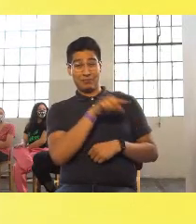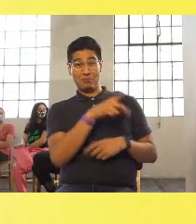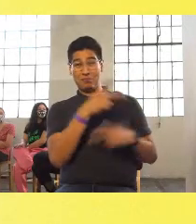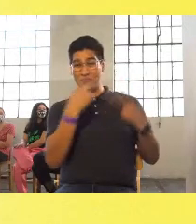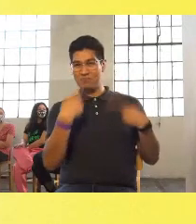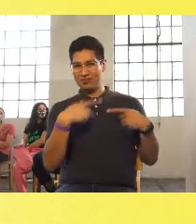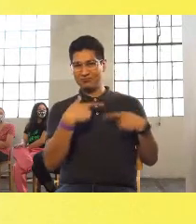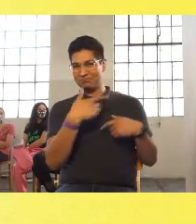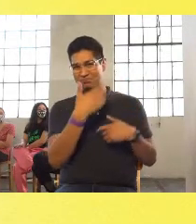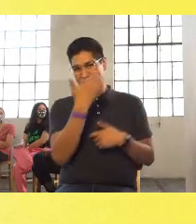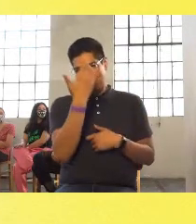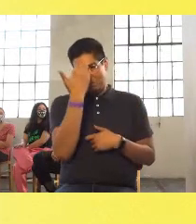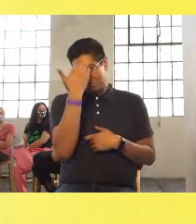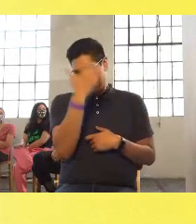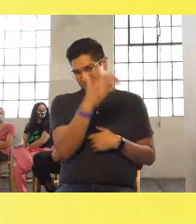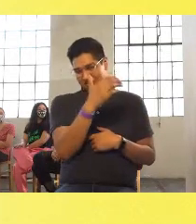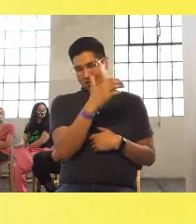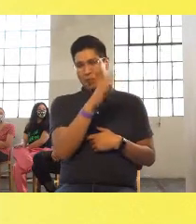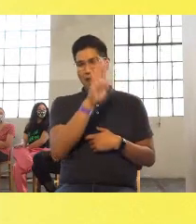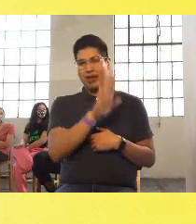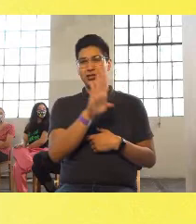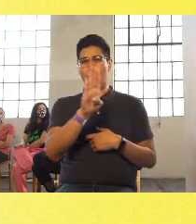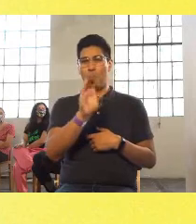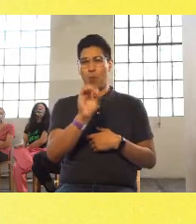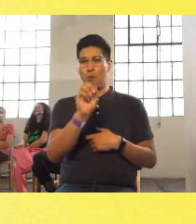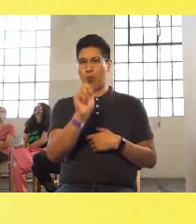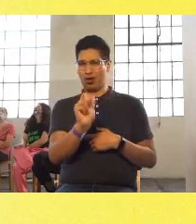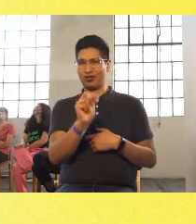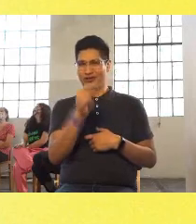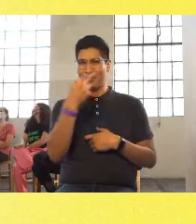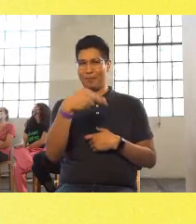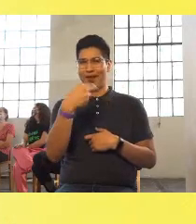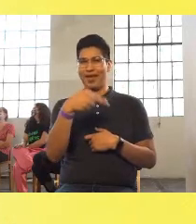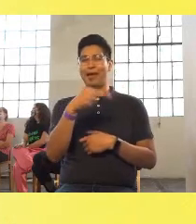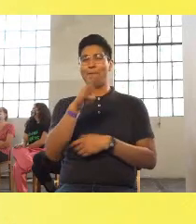su comportamiento, que se llamaba Brad Pittín,